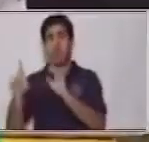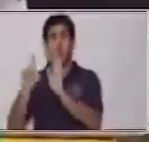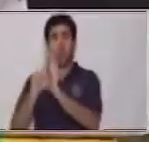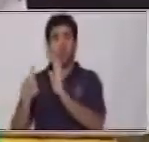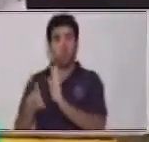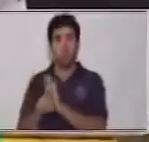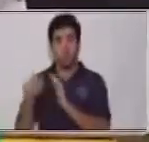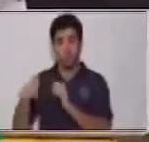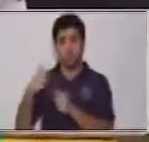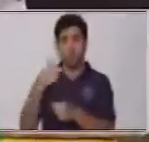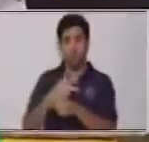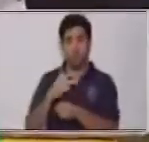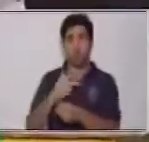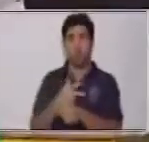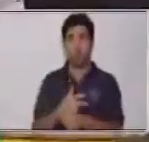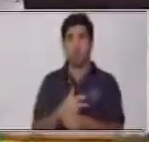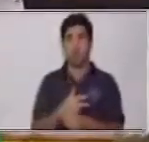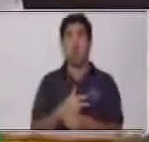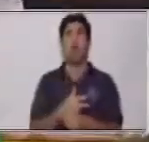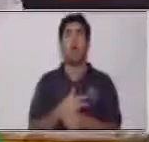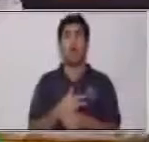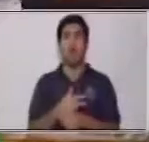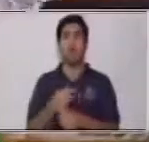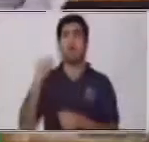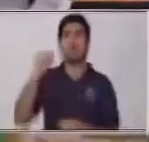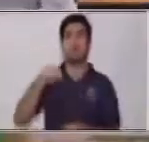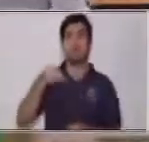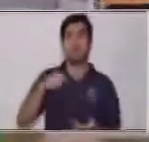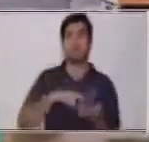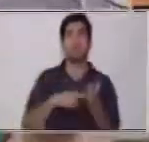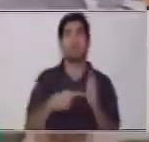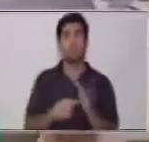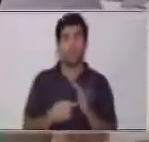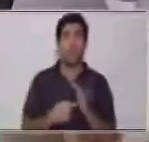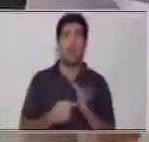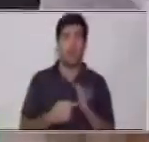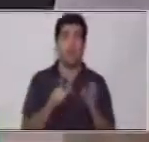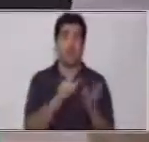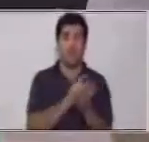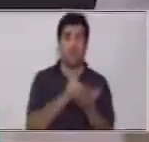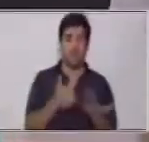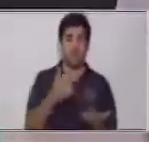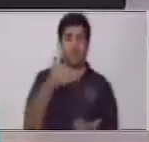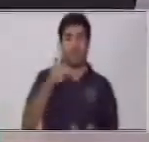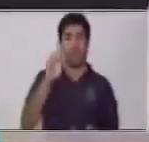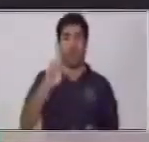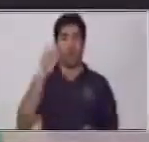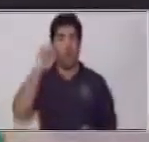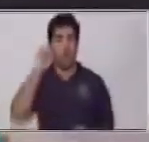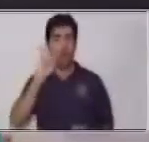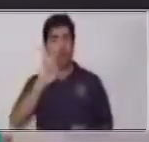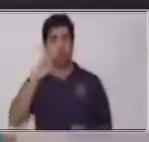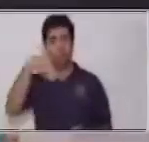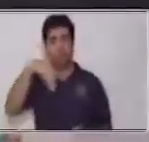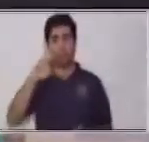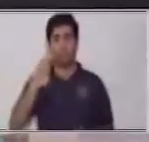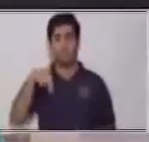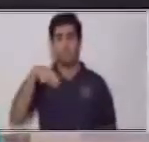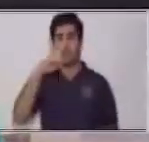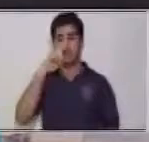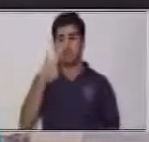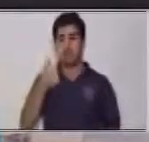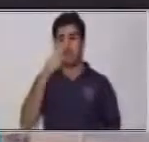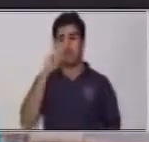de Guatemala, y esto lo hace un tipo de texto argumentativo. Está la opinión del autor y está